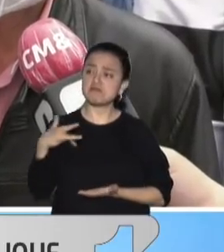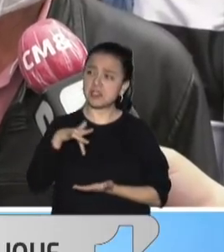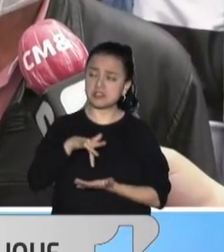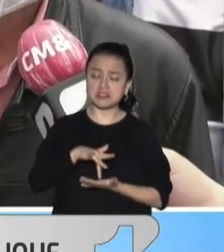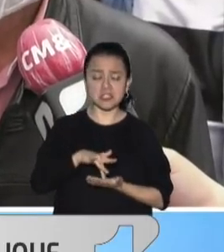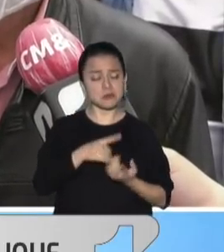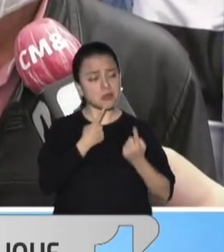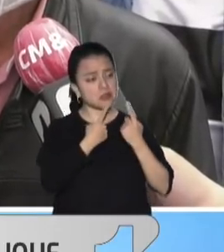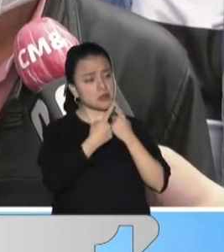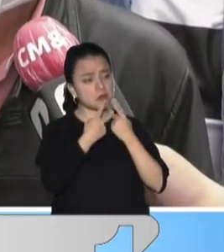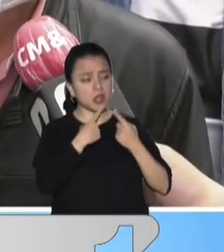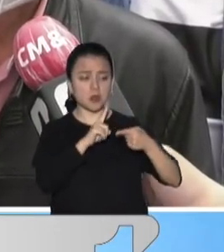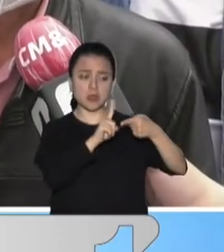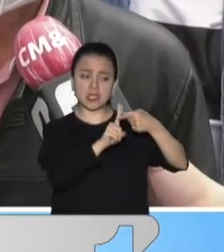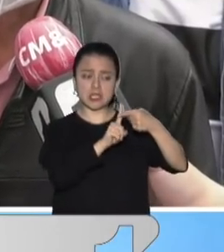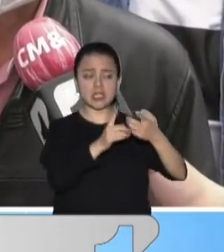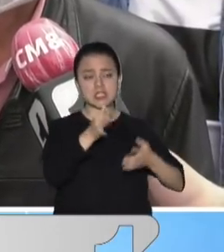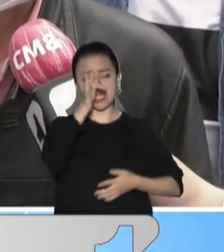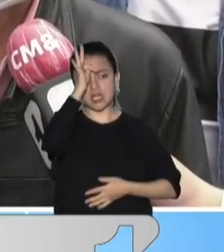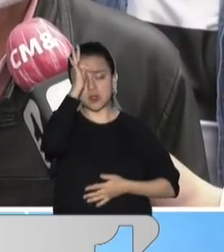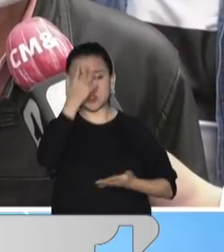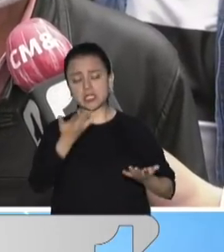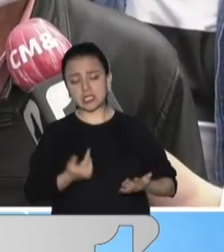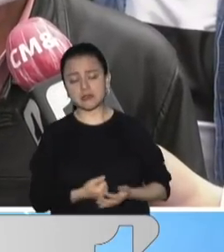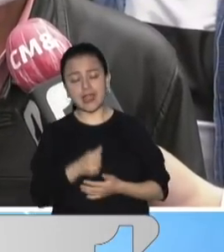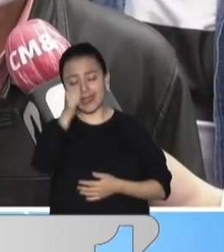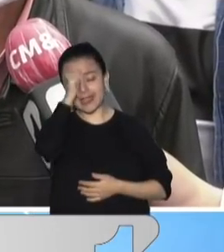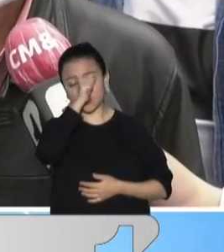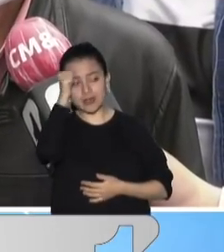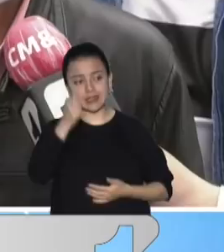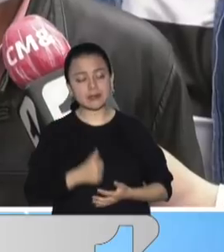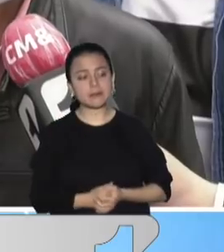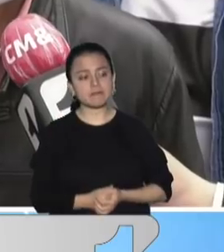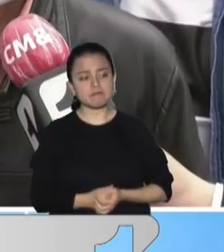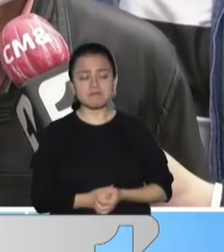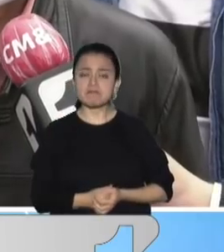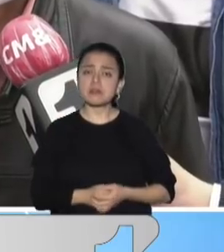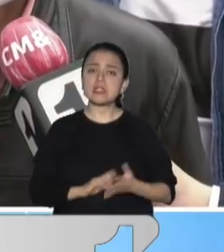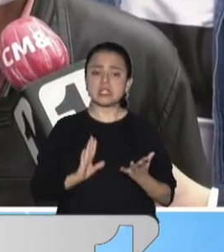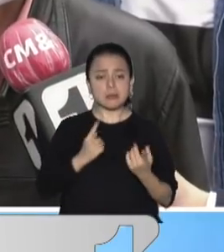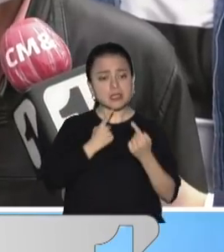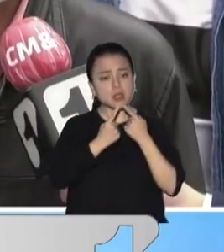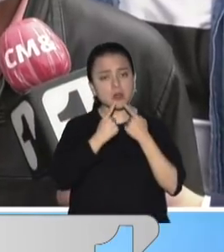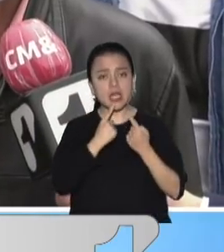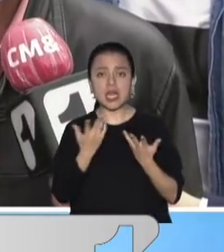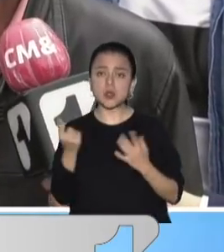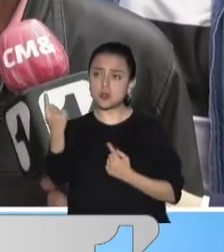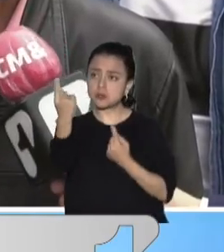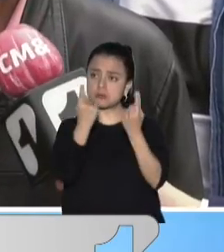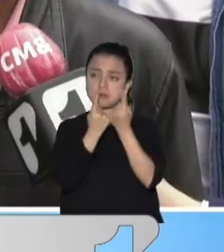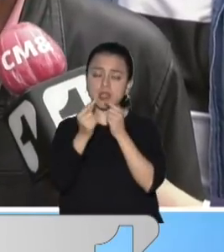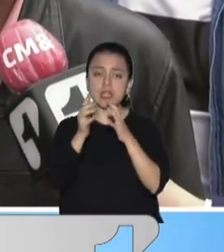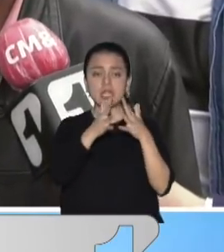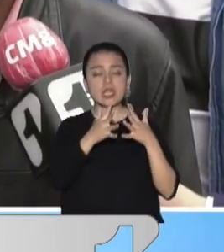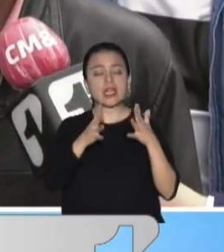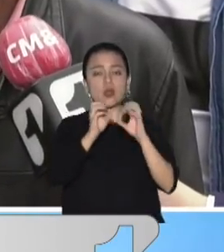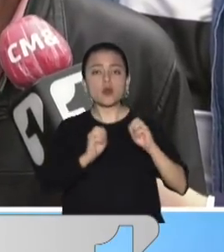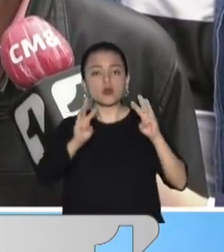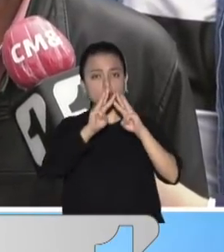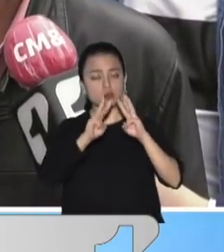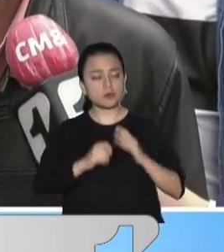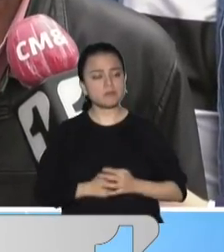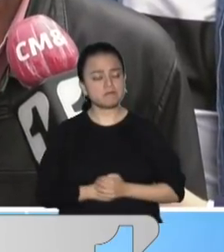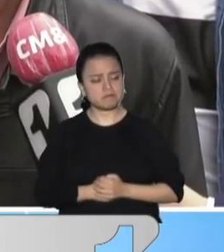Conferencia Episcopal, con los delegados de las Naciones Unidas, a ratificarles nuestro apoyo